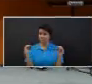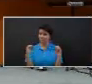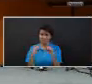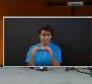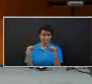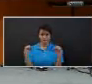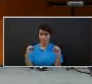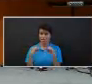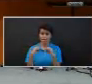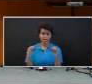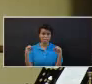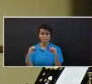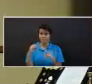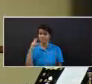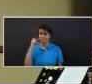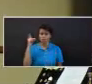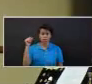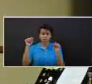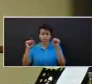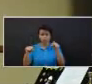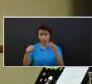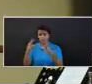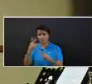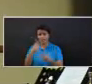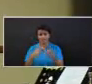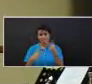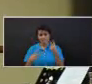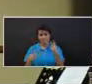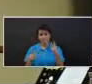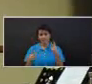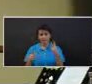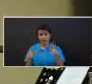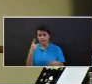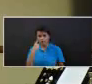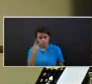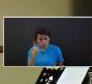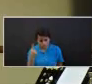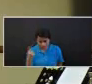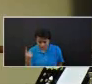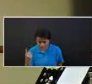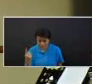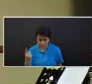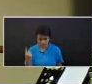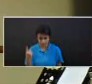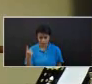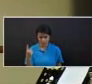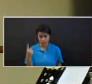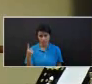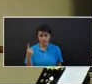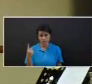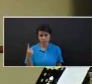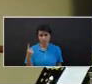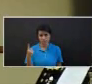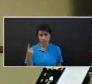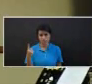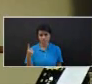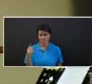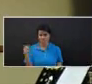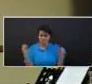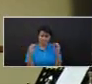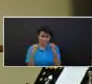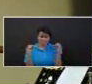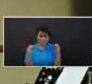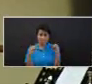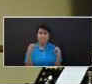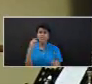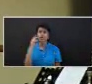nadie, Señor, pudo venir a buscarme. Nadie,